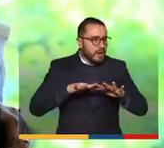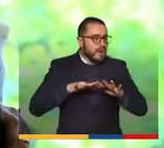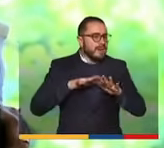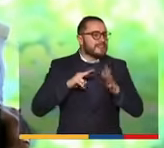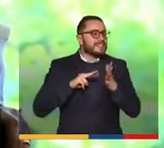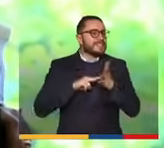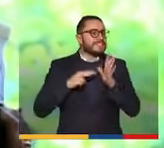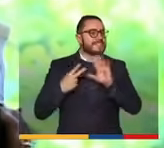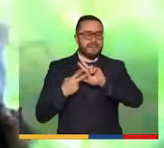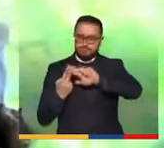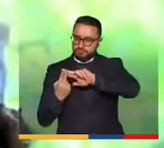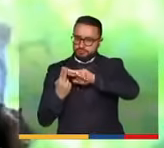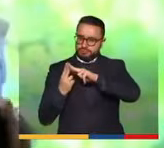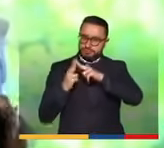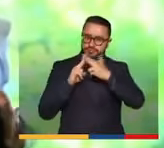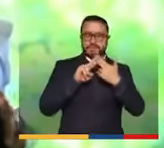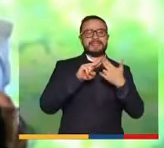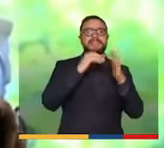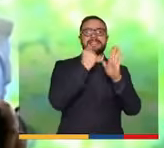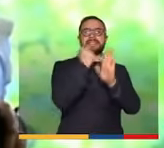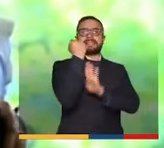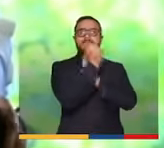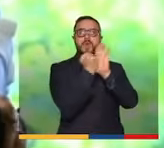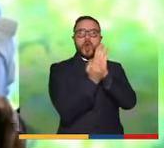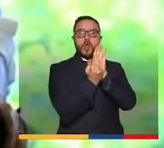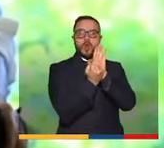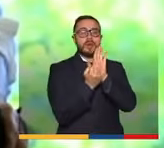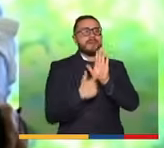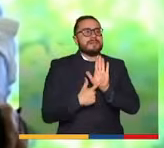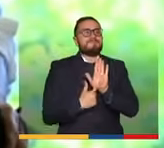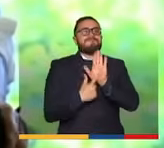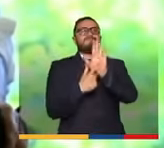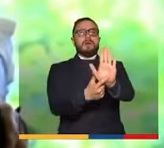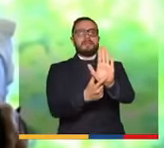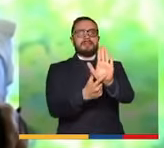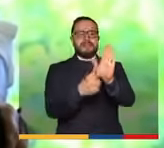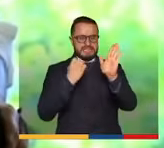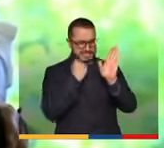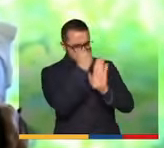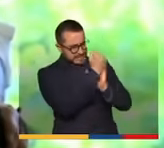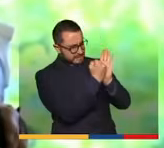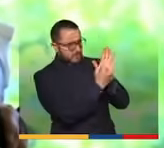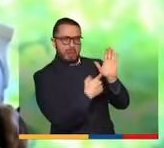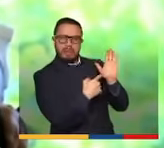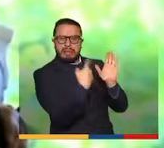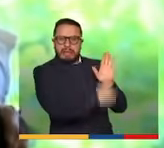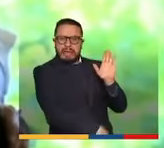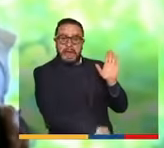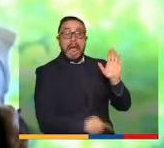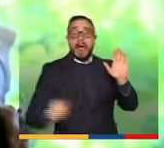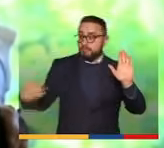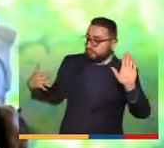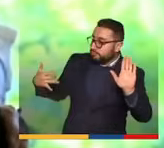un signo, un significado de una lucha del campesinado colombiano por la